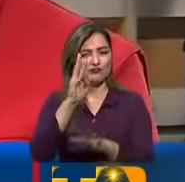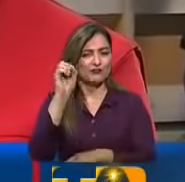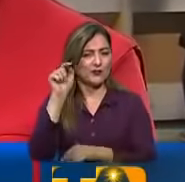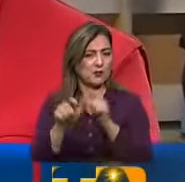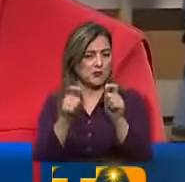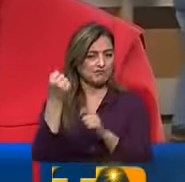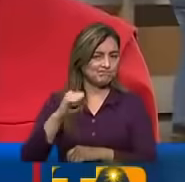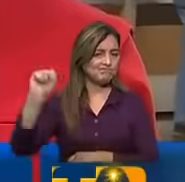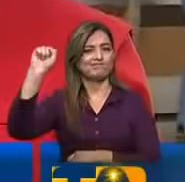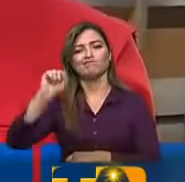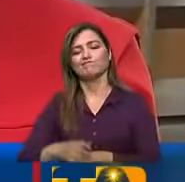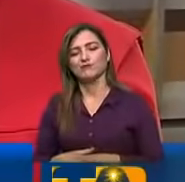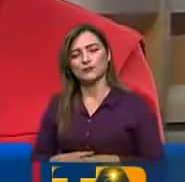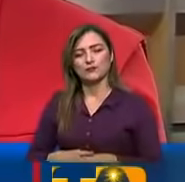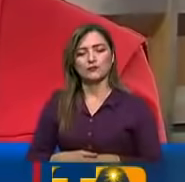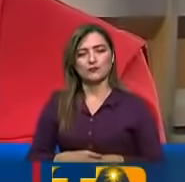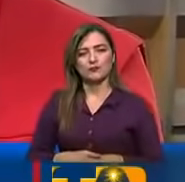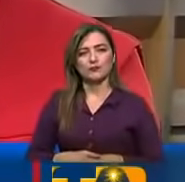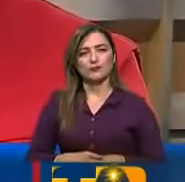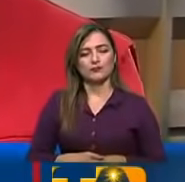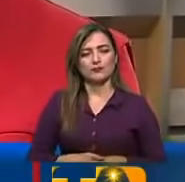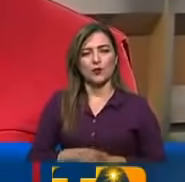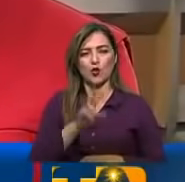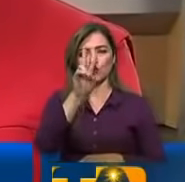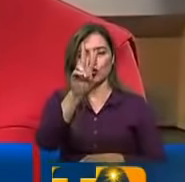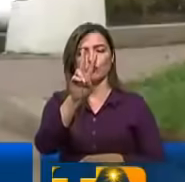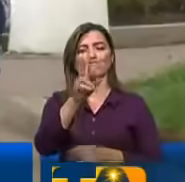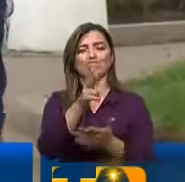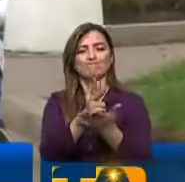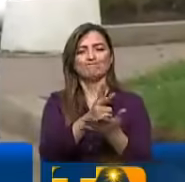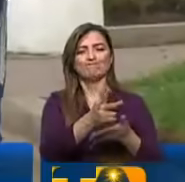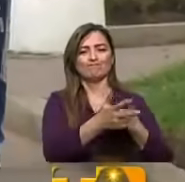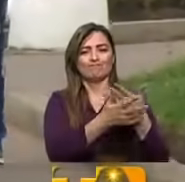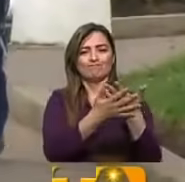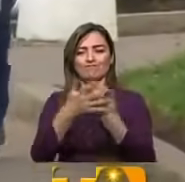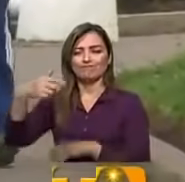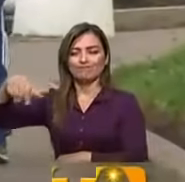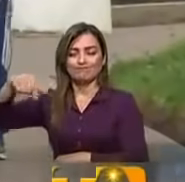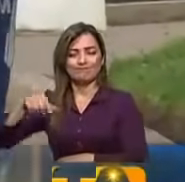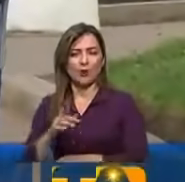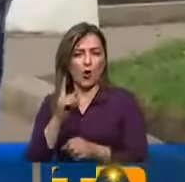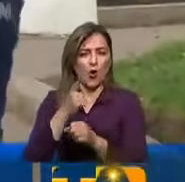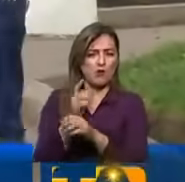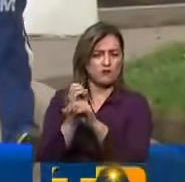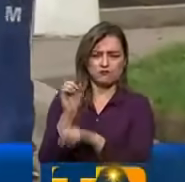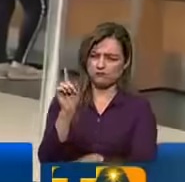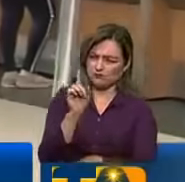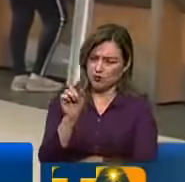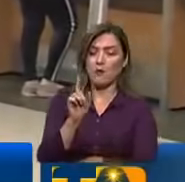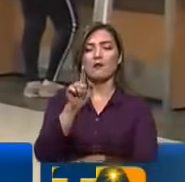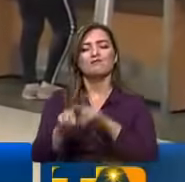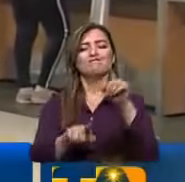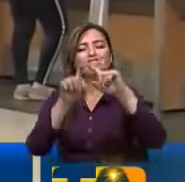60.000 usuarios que van a salir desde las dos terminales Quitumbe y Carcelén. Aunque no es una disposición obligatoria, algunas